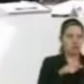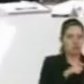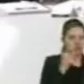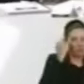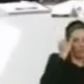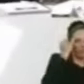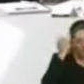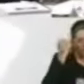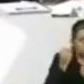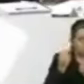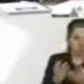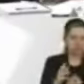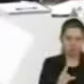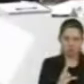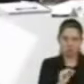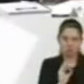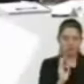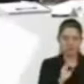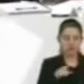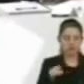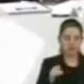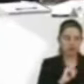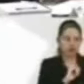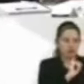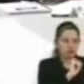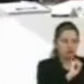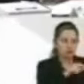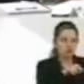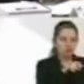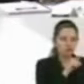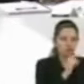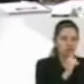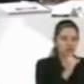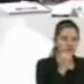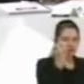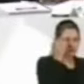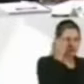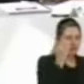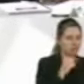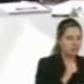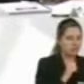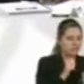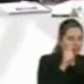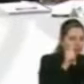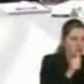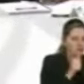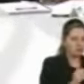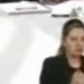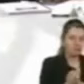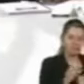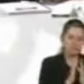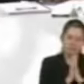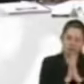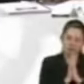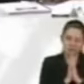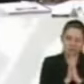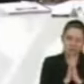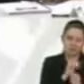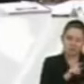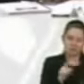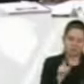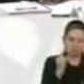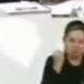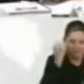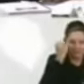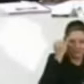porque hay quien se las puede tomar en serio, consejero. ¿Le parece pertinente aceptar este consejo a estas alturas